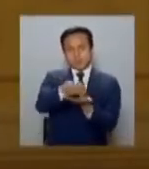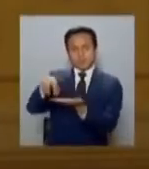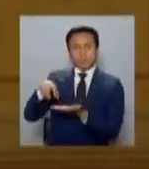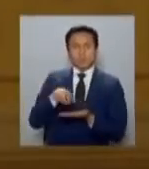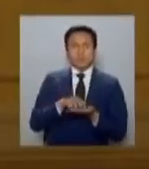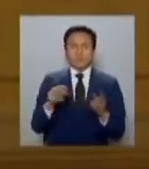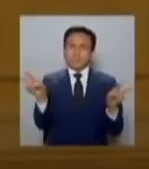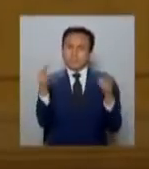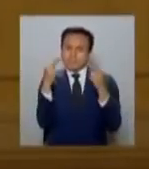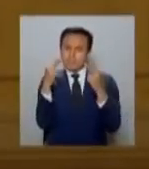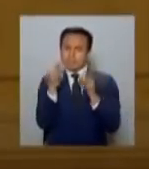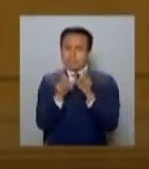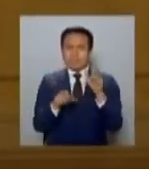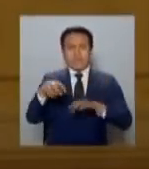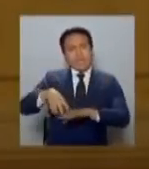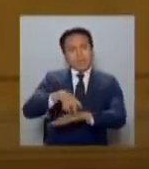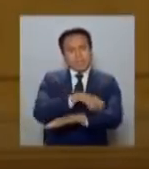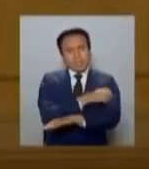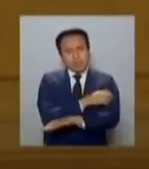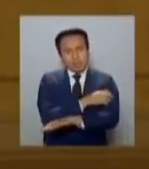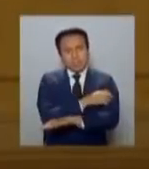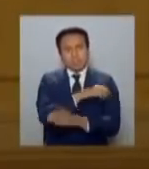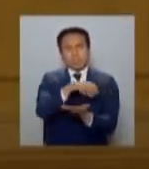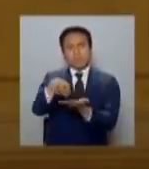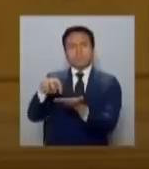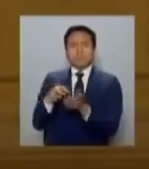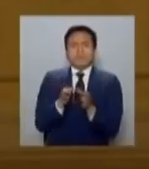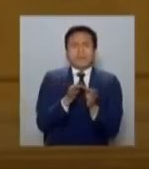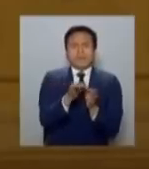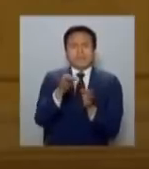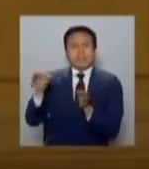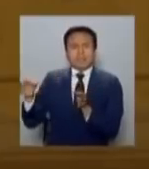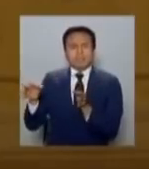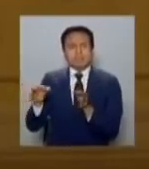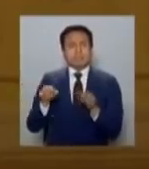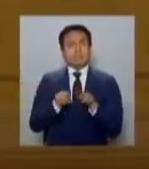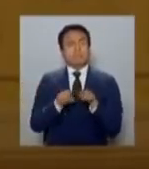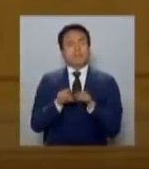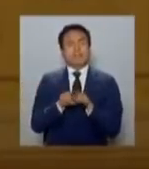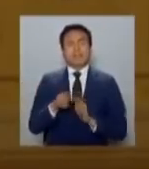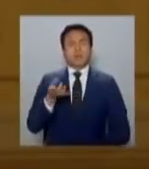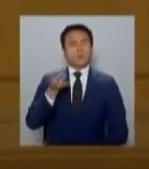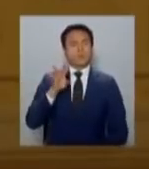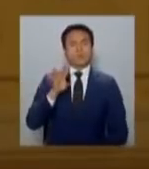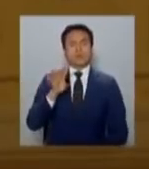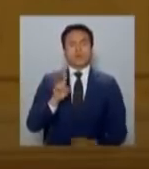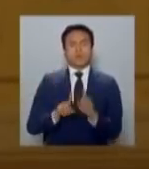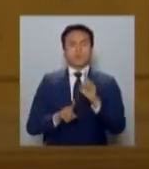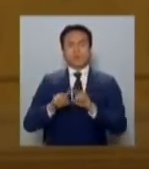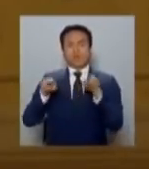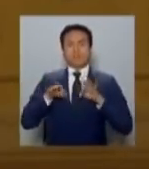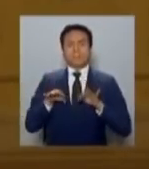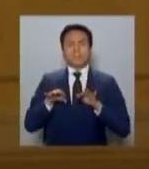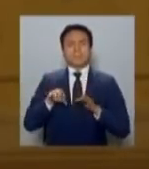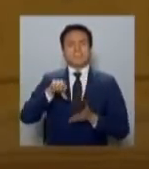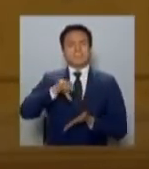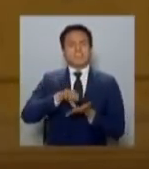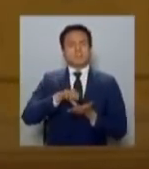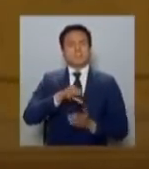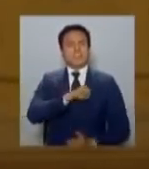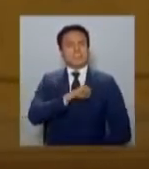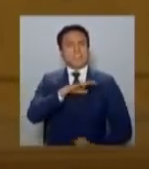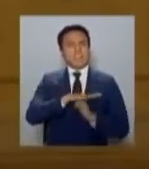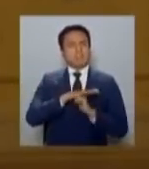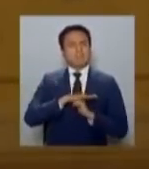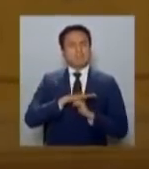como que iban a ser una posición constructiva, ¿no es cierto? Y que les deja la pelota además en la cancha o en ese lado de la cancha cuando dice primero tienen que resolver su